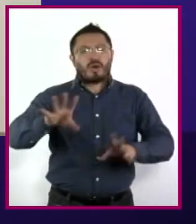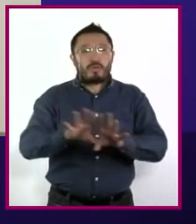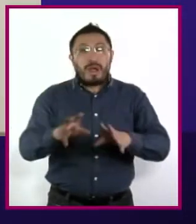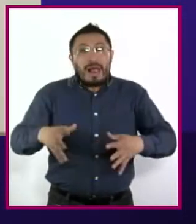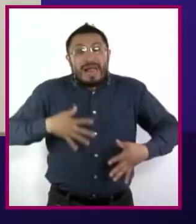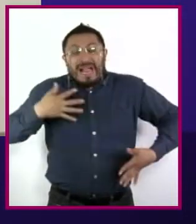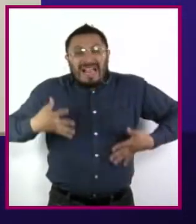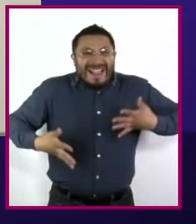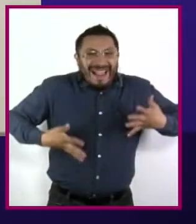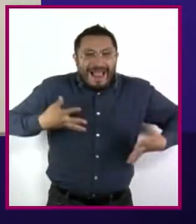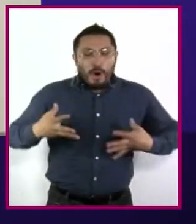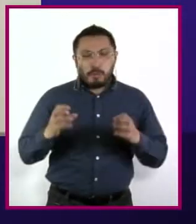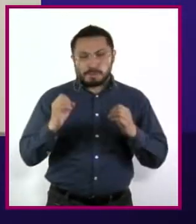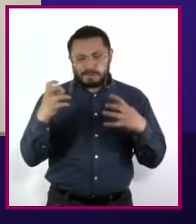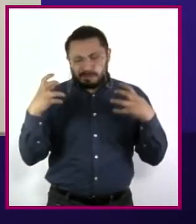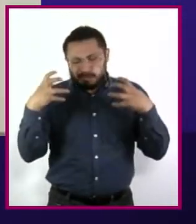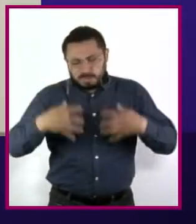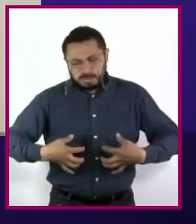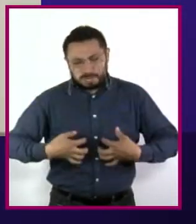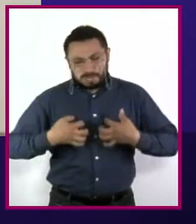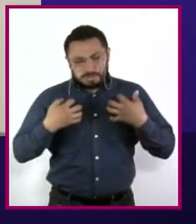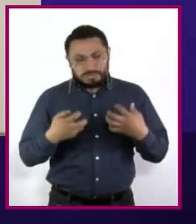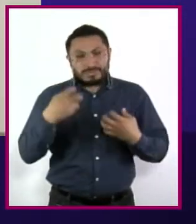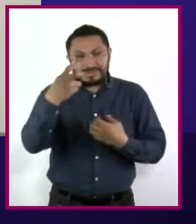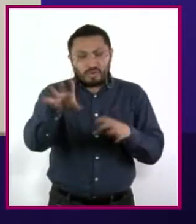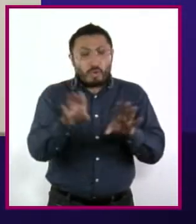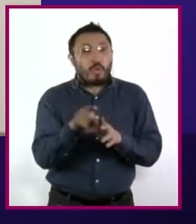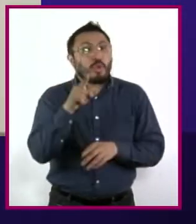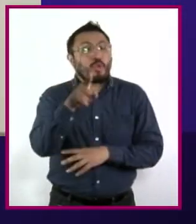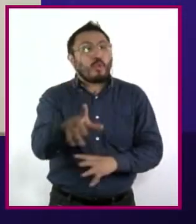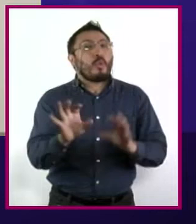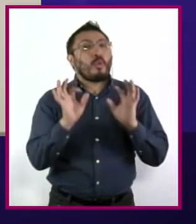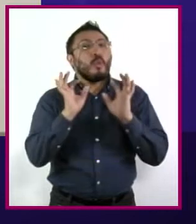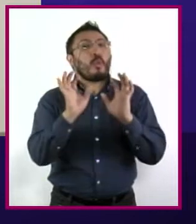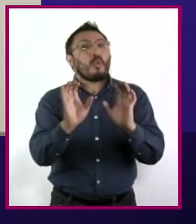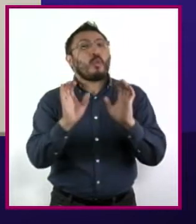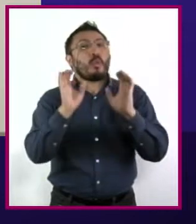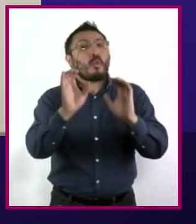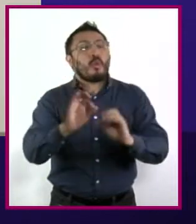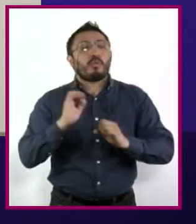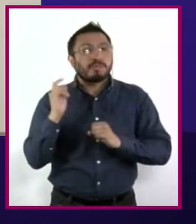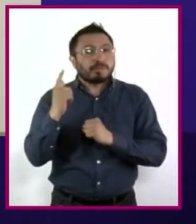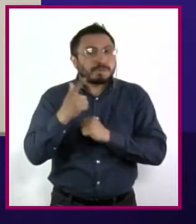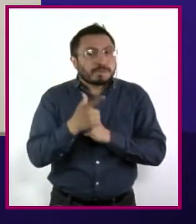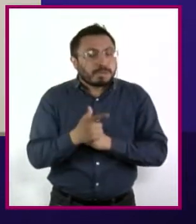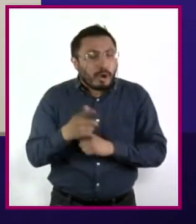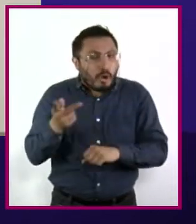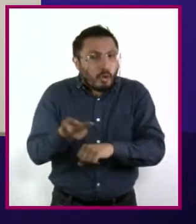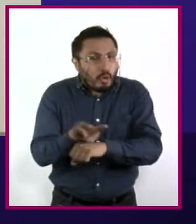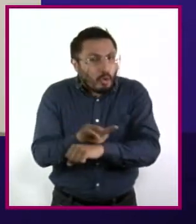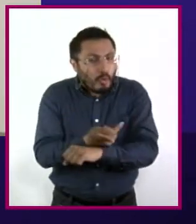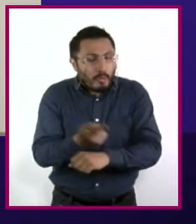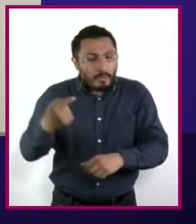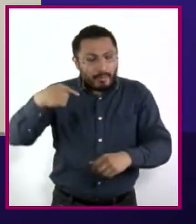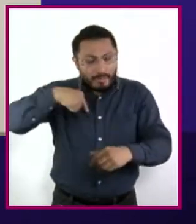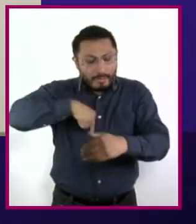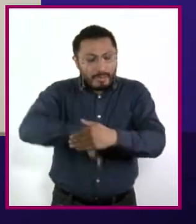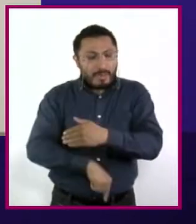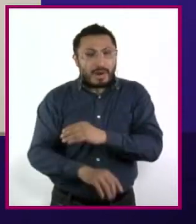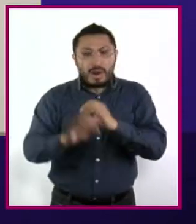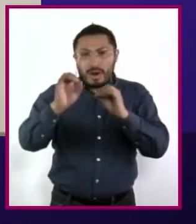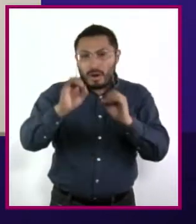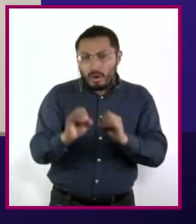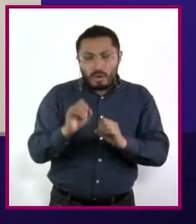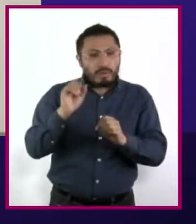entonces es una señal de alerta. Me va a decir que algo está sucediendo contigo o con alguna persona en la que tú